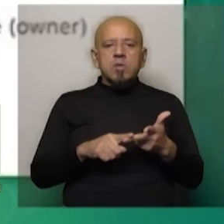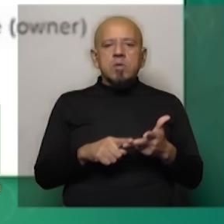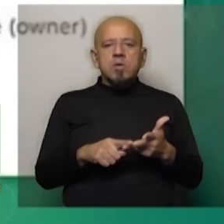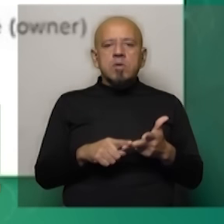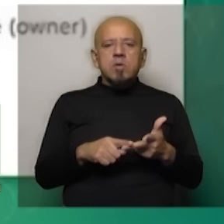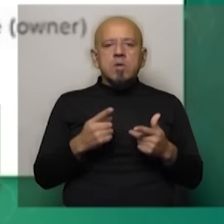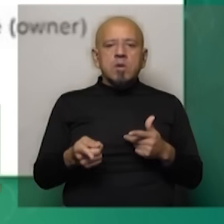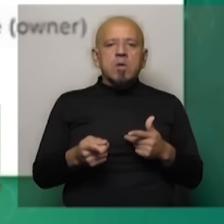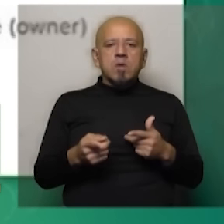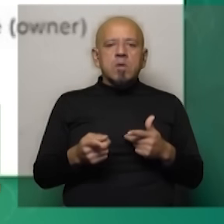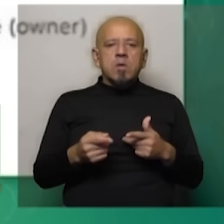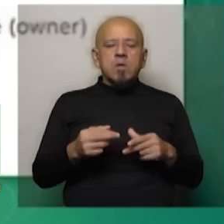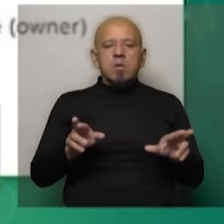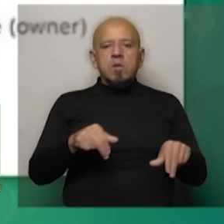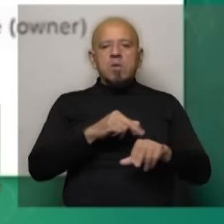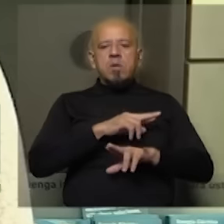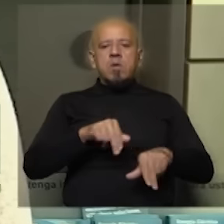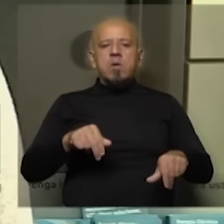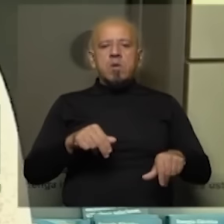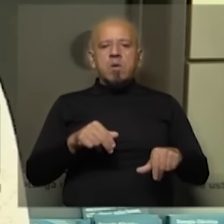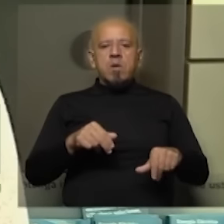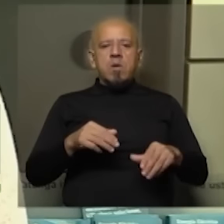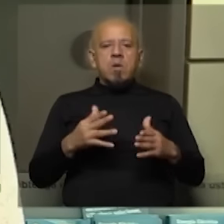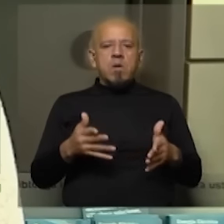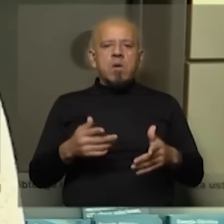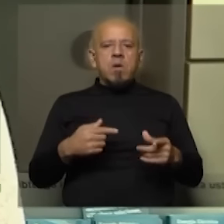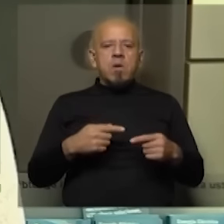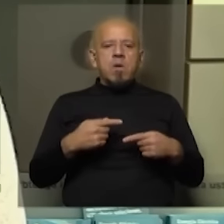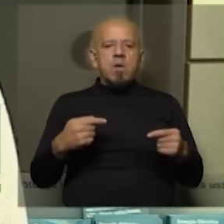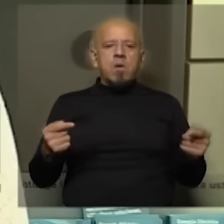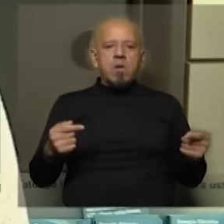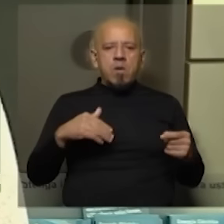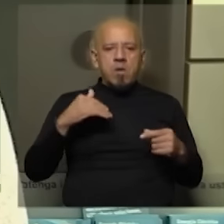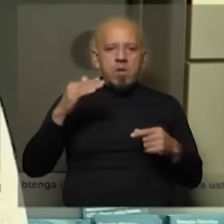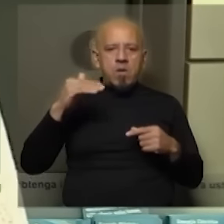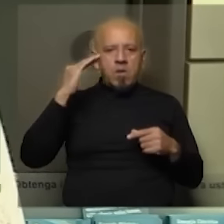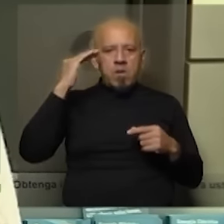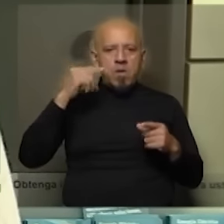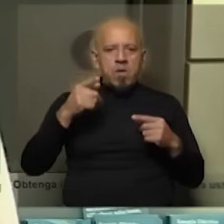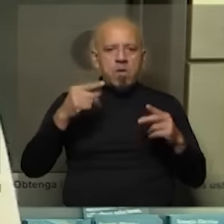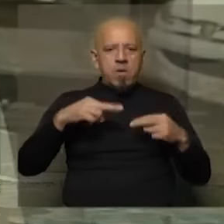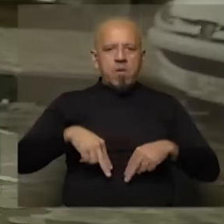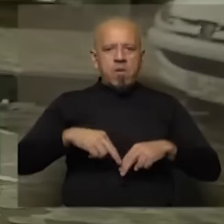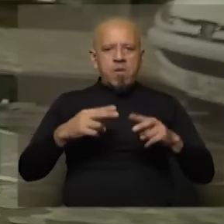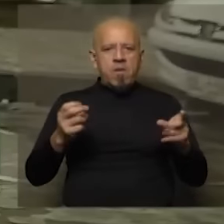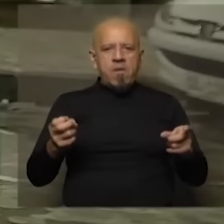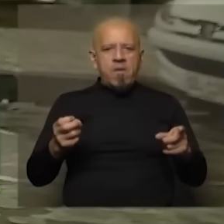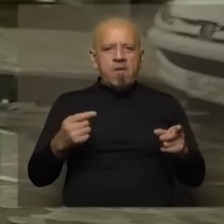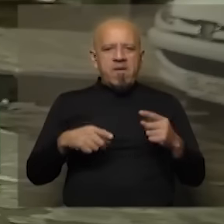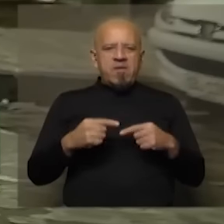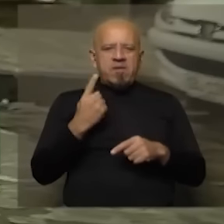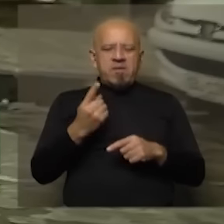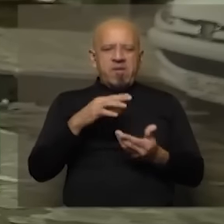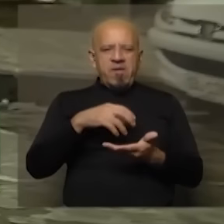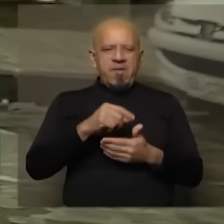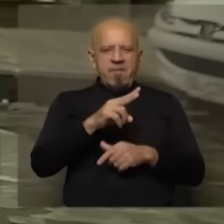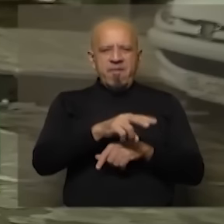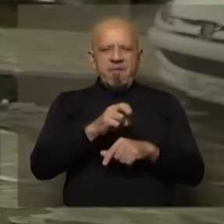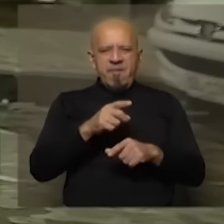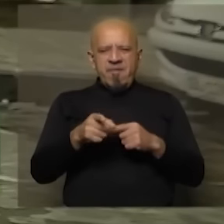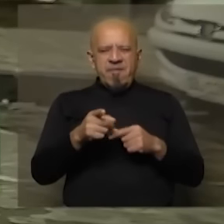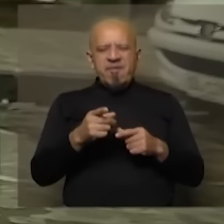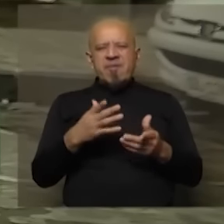se cancelaron estas licitaciones por productos militares. El caso fue investigado por primero la fiscal Gabriela Fossati y